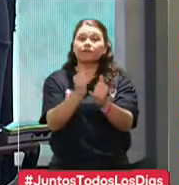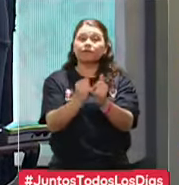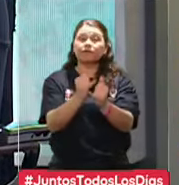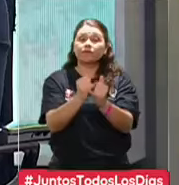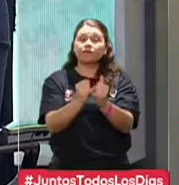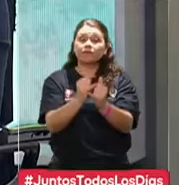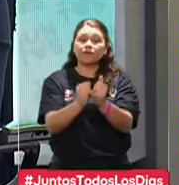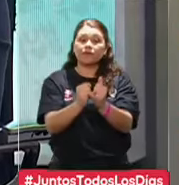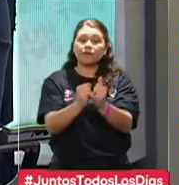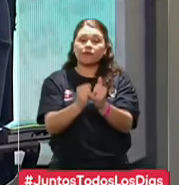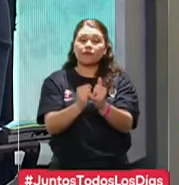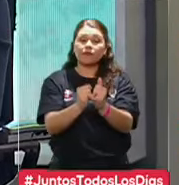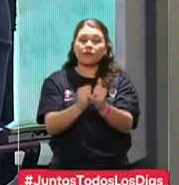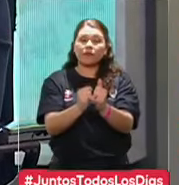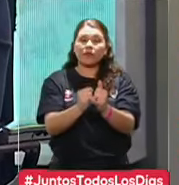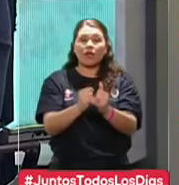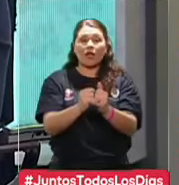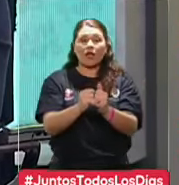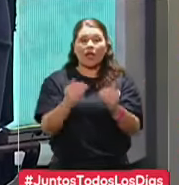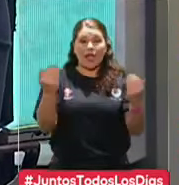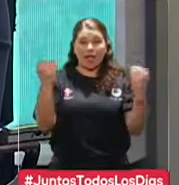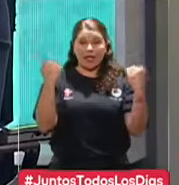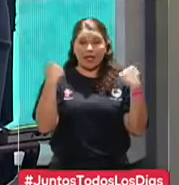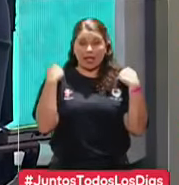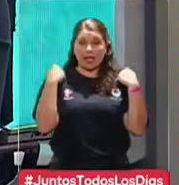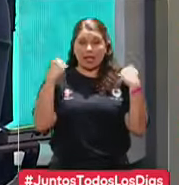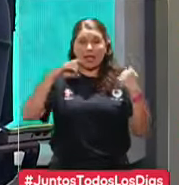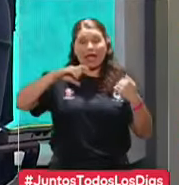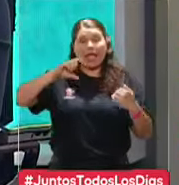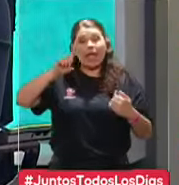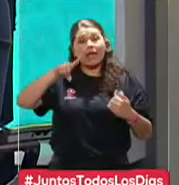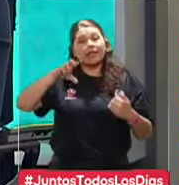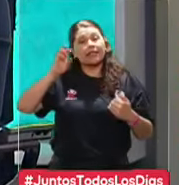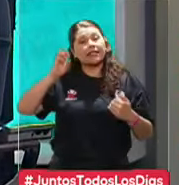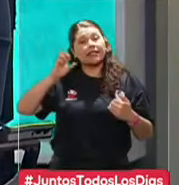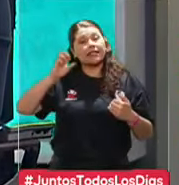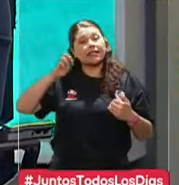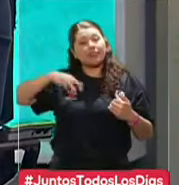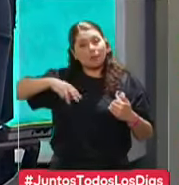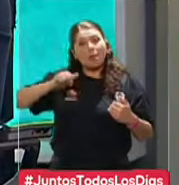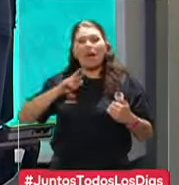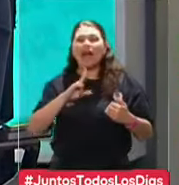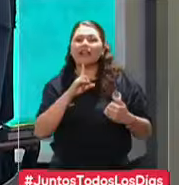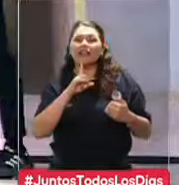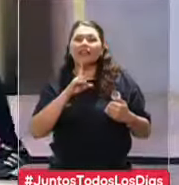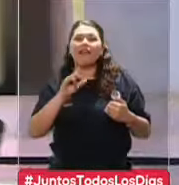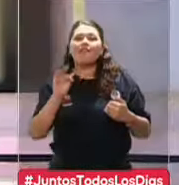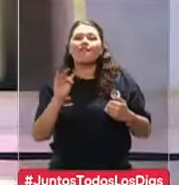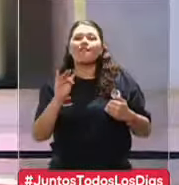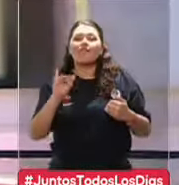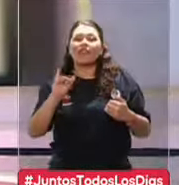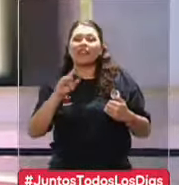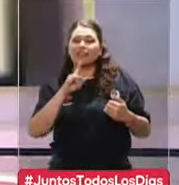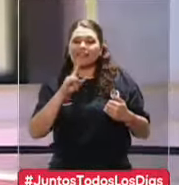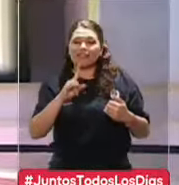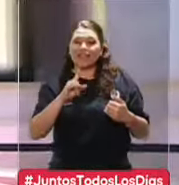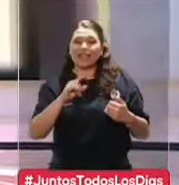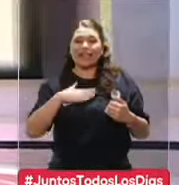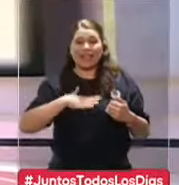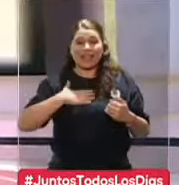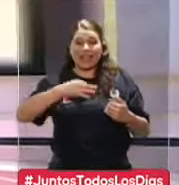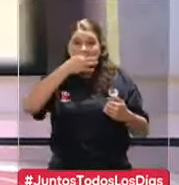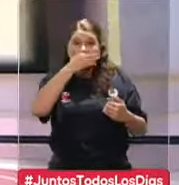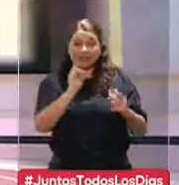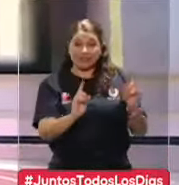te decía, de Smart Fit, porque tienen algo que decirte. Aquí está Josefina